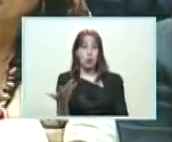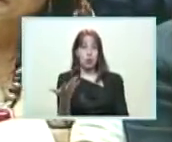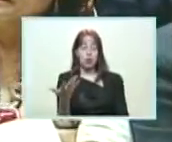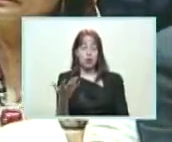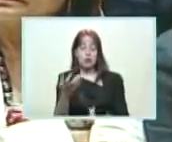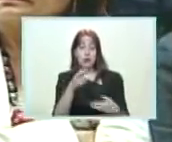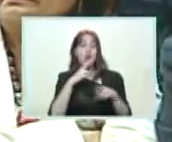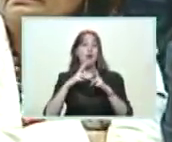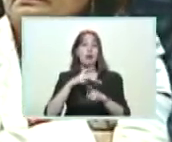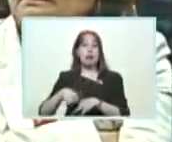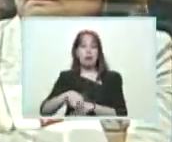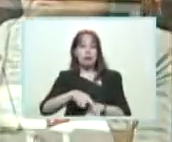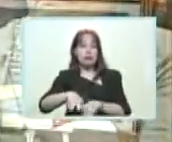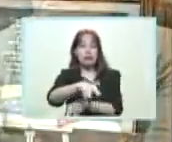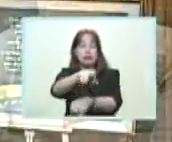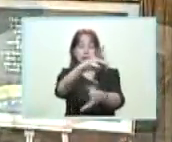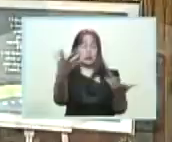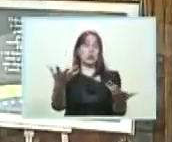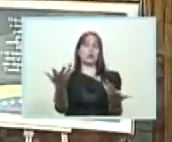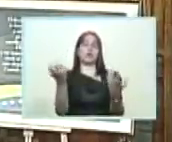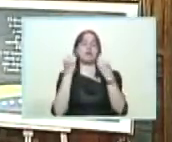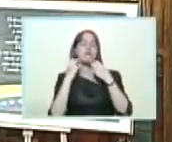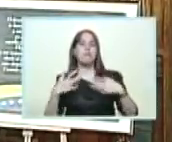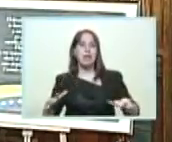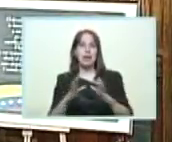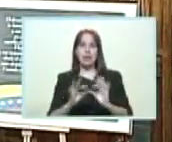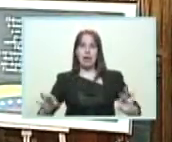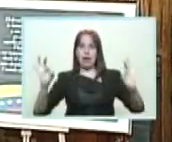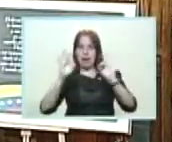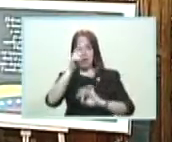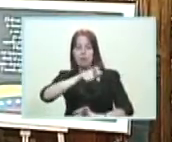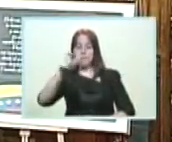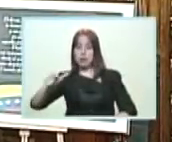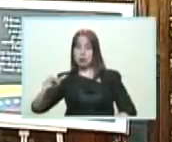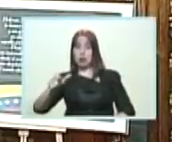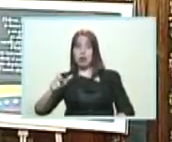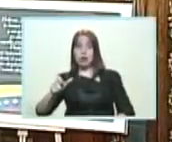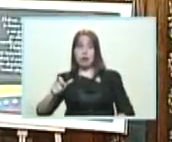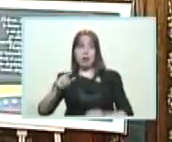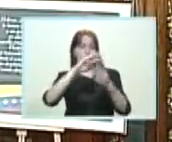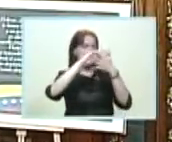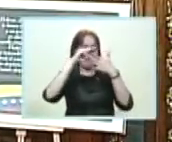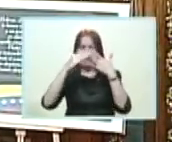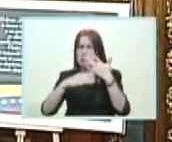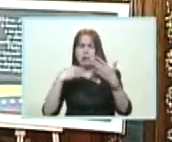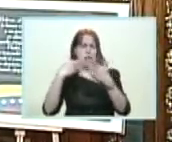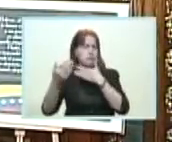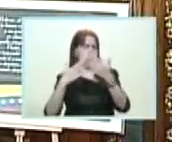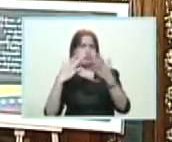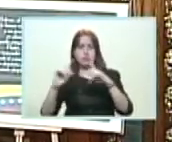crecidos de río, bueno, no tengamos pérdidas de vida. Todo lo material se recupera.